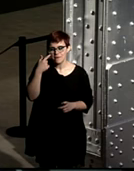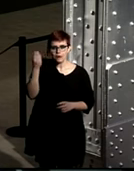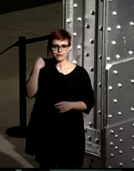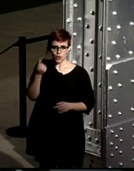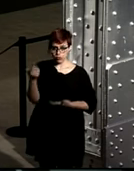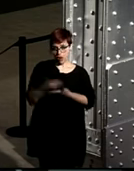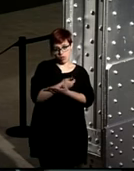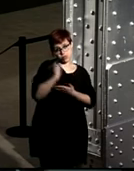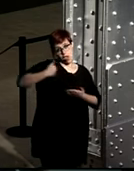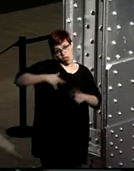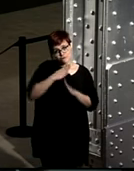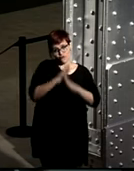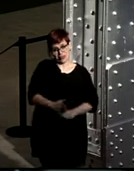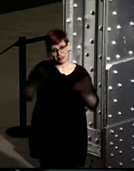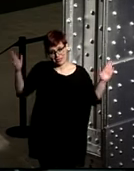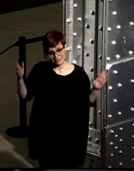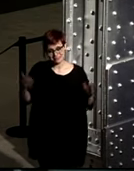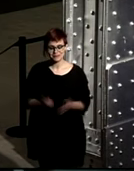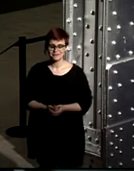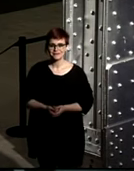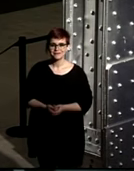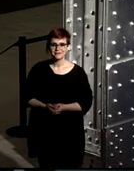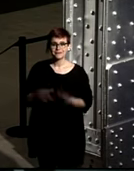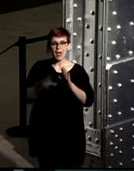bastante. ¿Vemos el vídeo de Nacho?